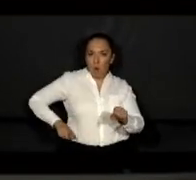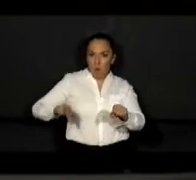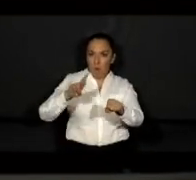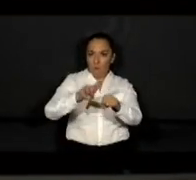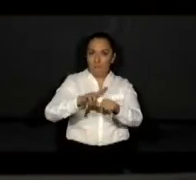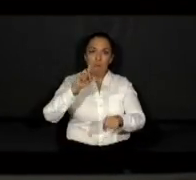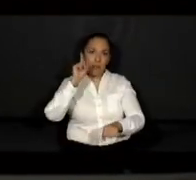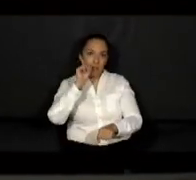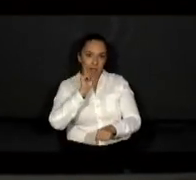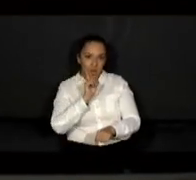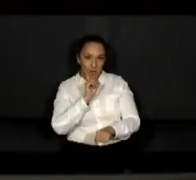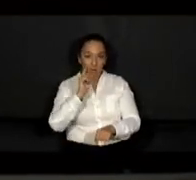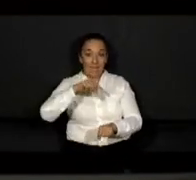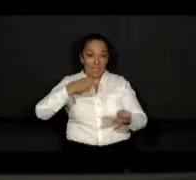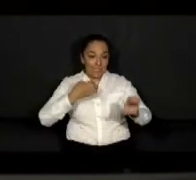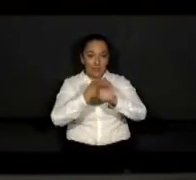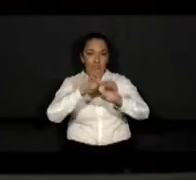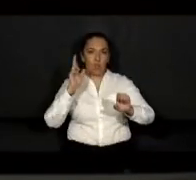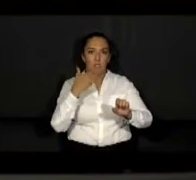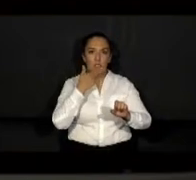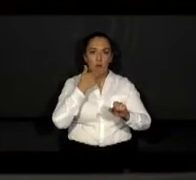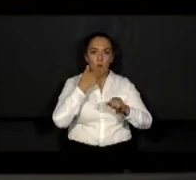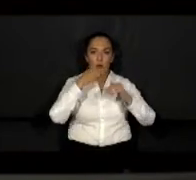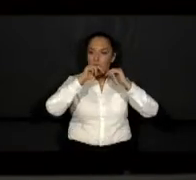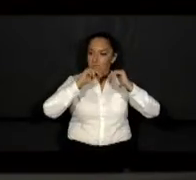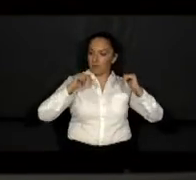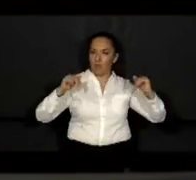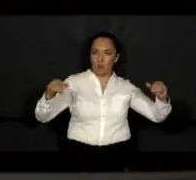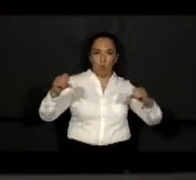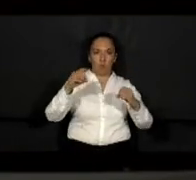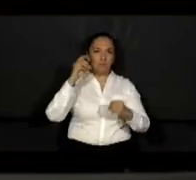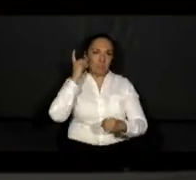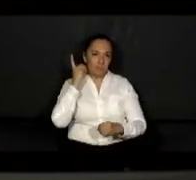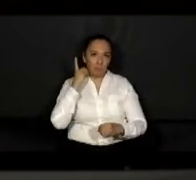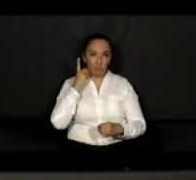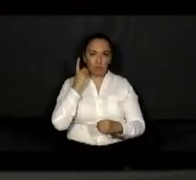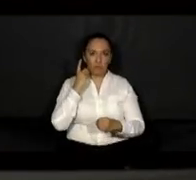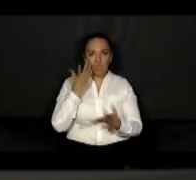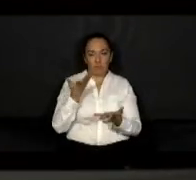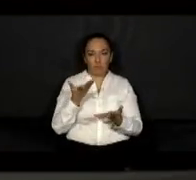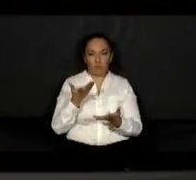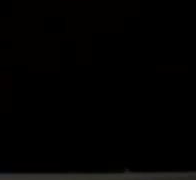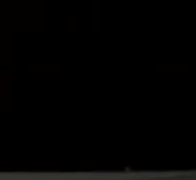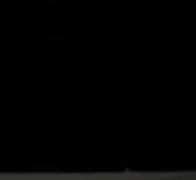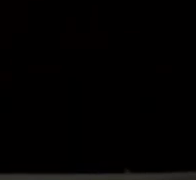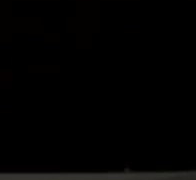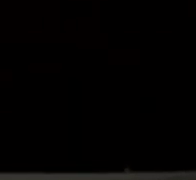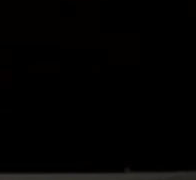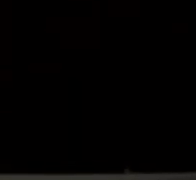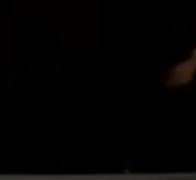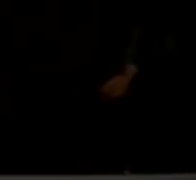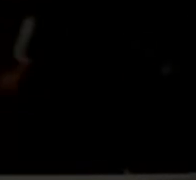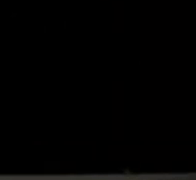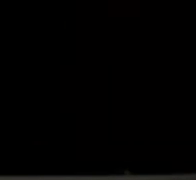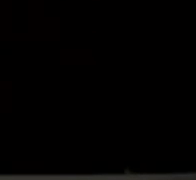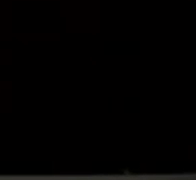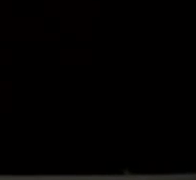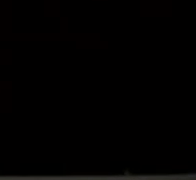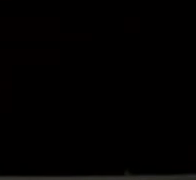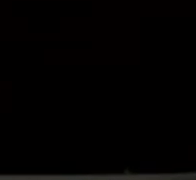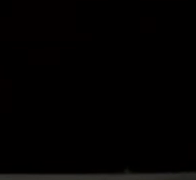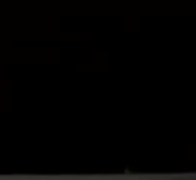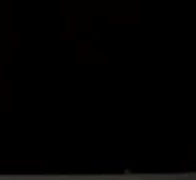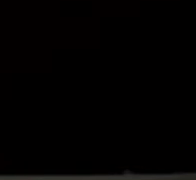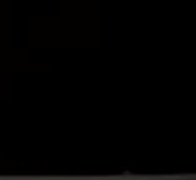de Chihuahua ante este Honorable Congreso del Estado en la sesión solemne a celebrarse el próximo 8 de septiembre